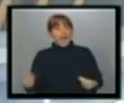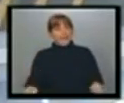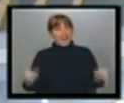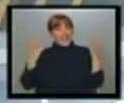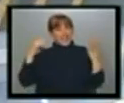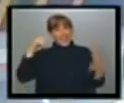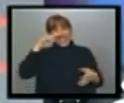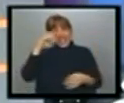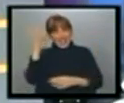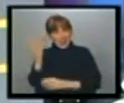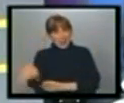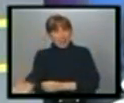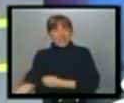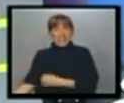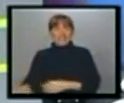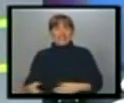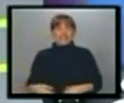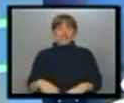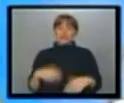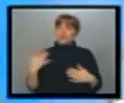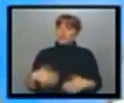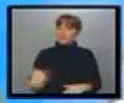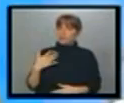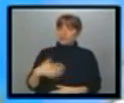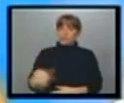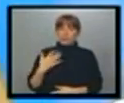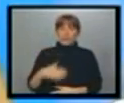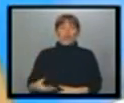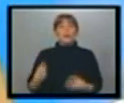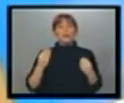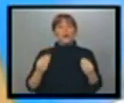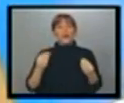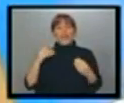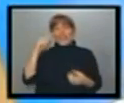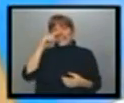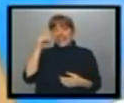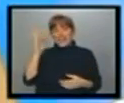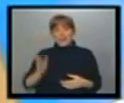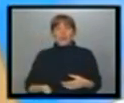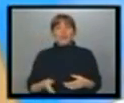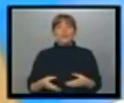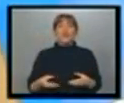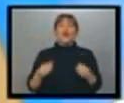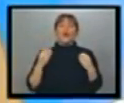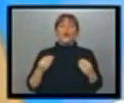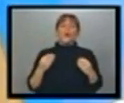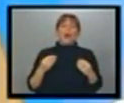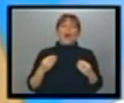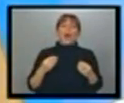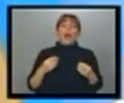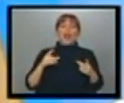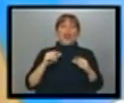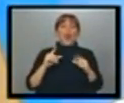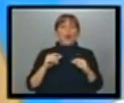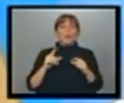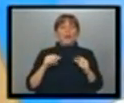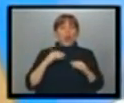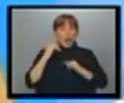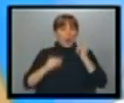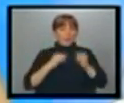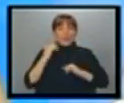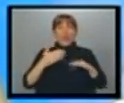para un mes? Impresionante. Te vamos a contar por qué es 7% y cuáles son los números. Te vamos a contar en forma exclusiva que tiene el